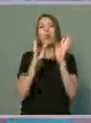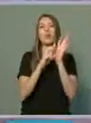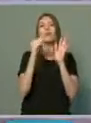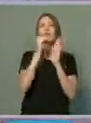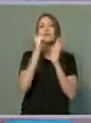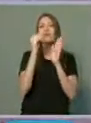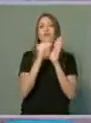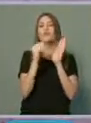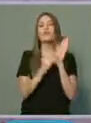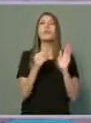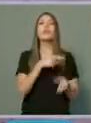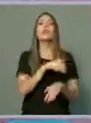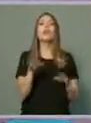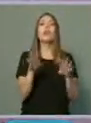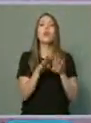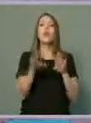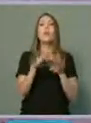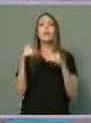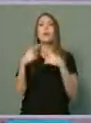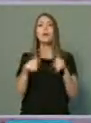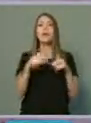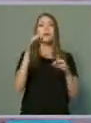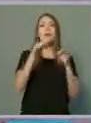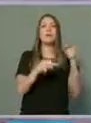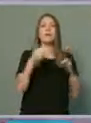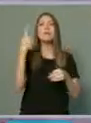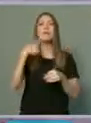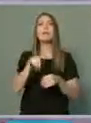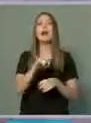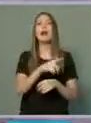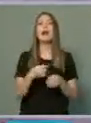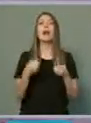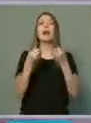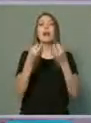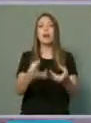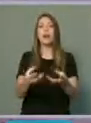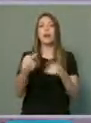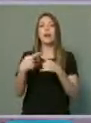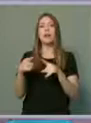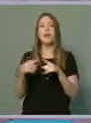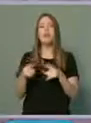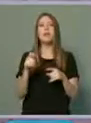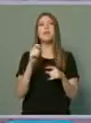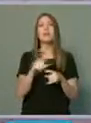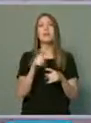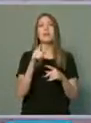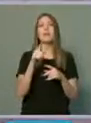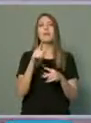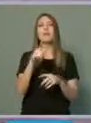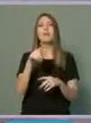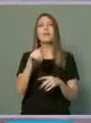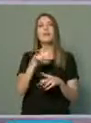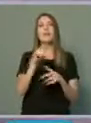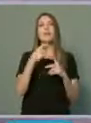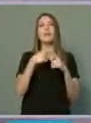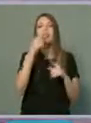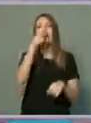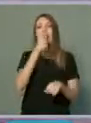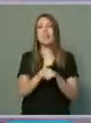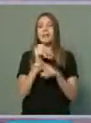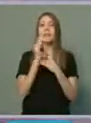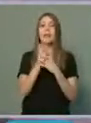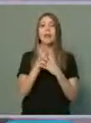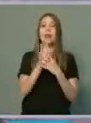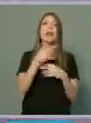de un trámite administrativo, la Secretaría de Relaciones Exteriores, a través del Instituto Nacional de Inmigración, diga, cumpliste con estos requisitos y